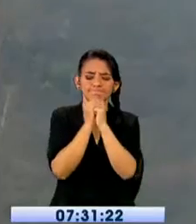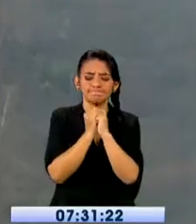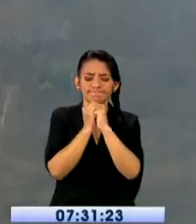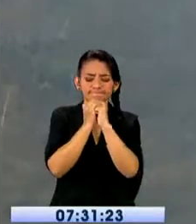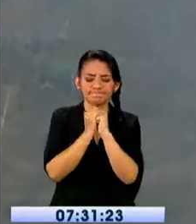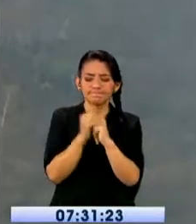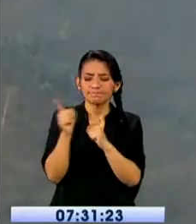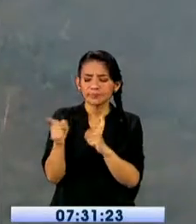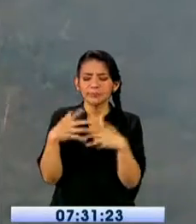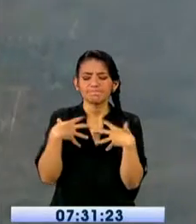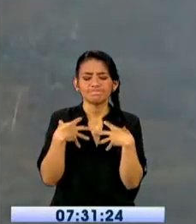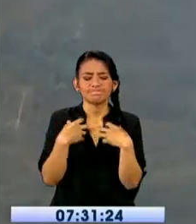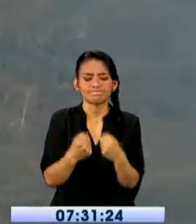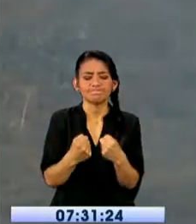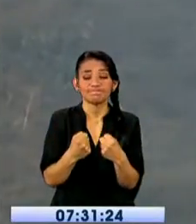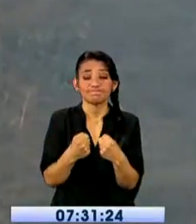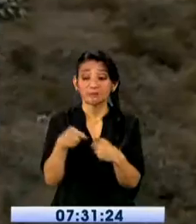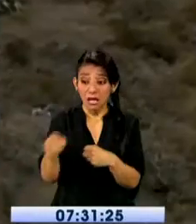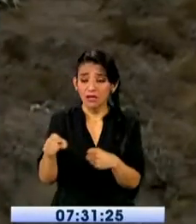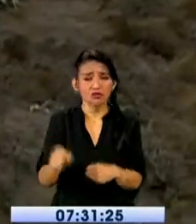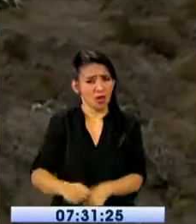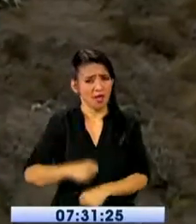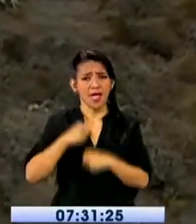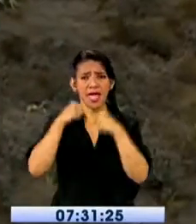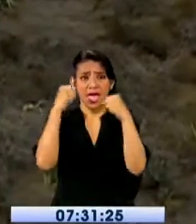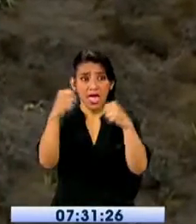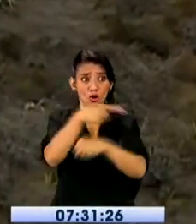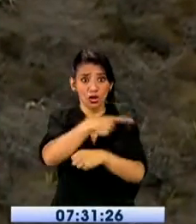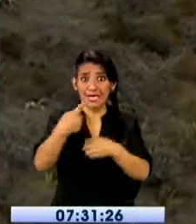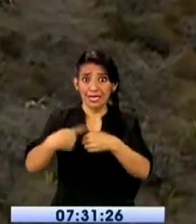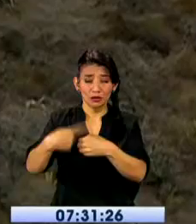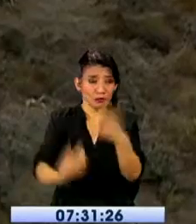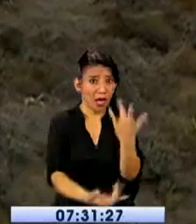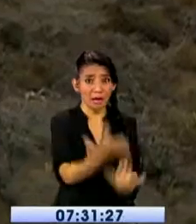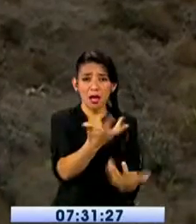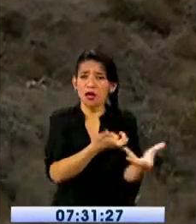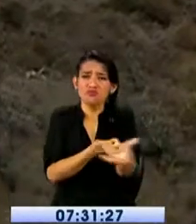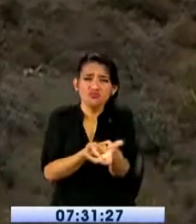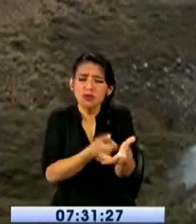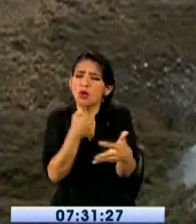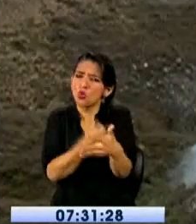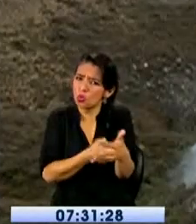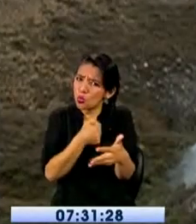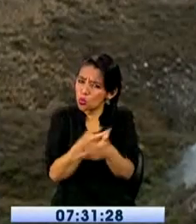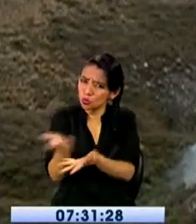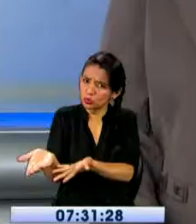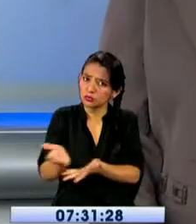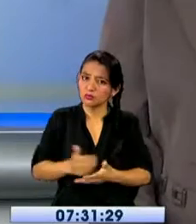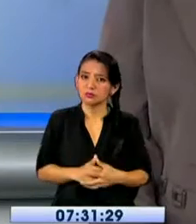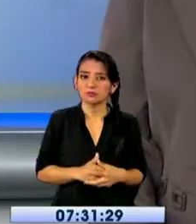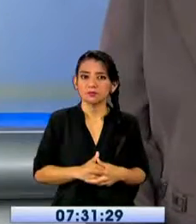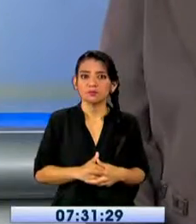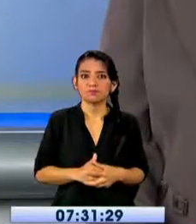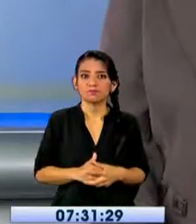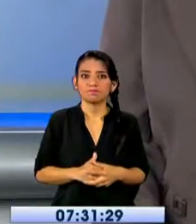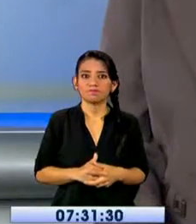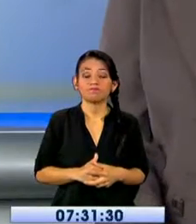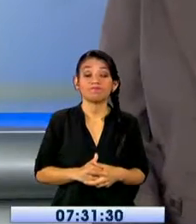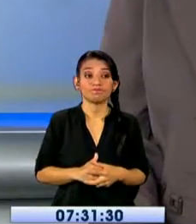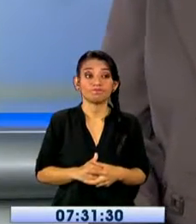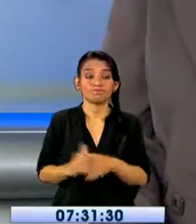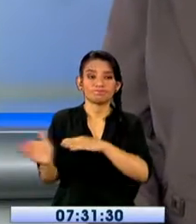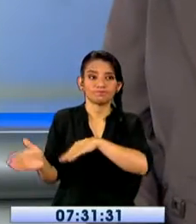recuperación de estos héroes anónimos que luchan para salvar los bosques de Quito. Informó Andrea Valareso.